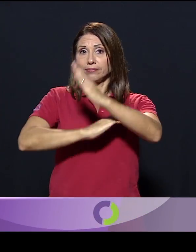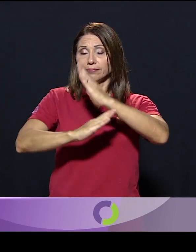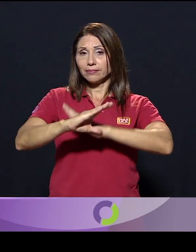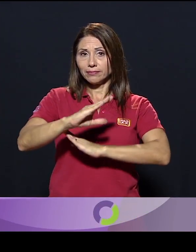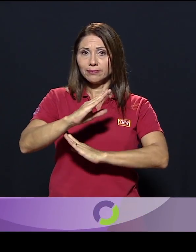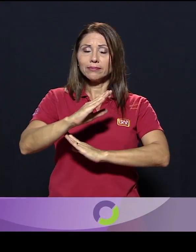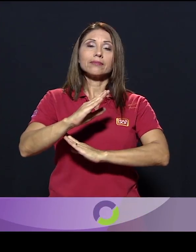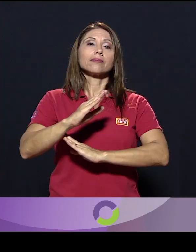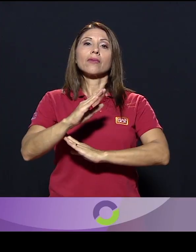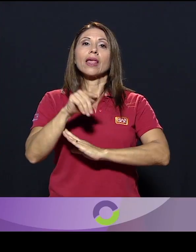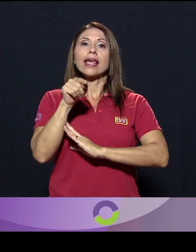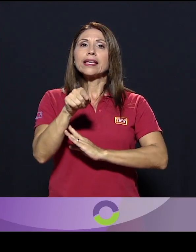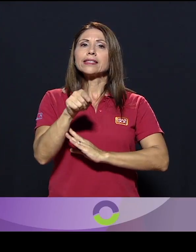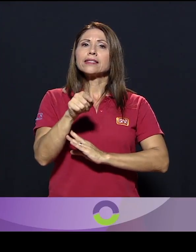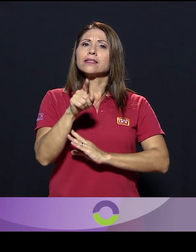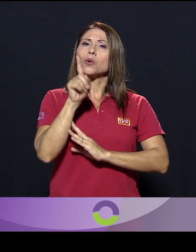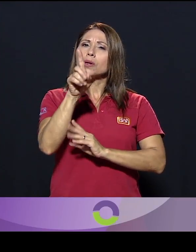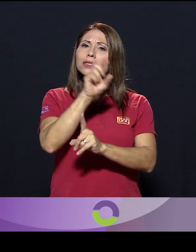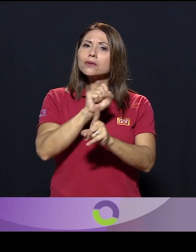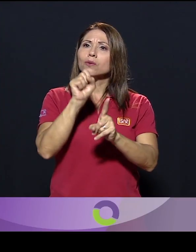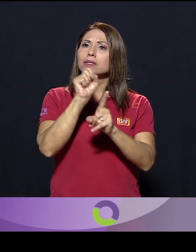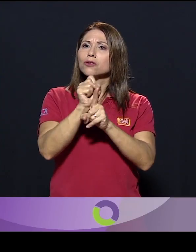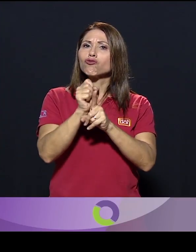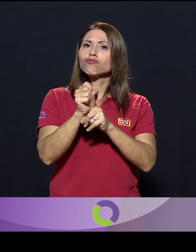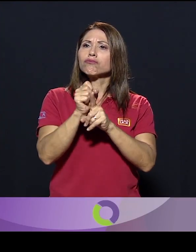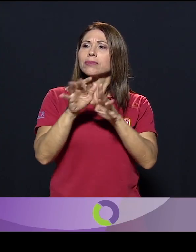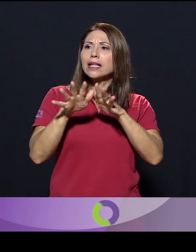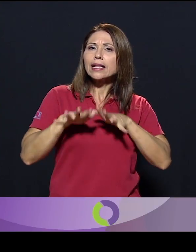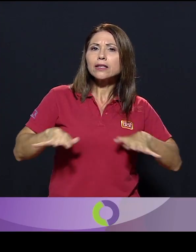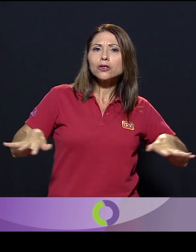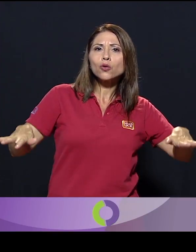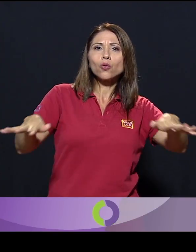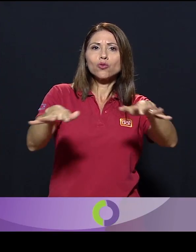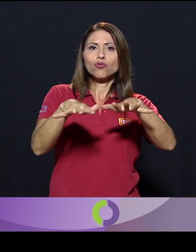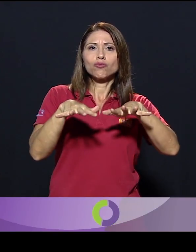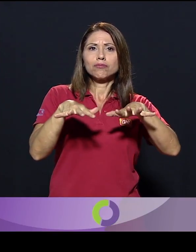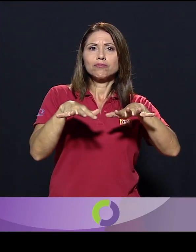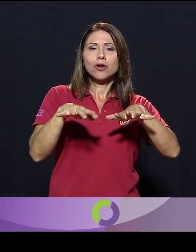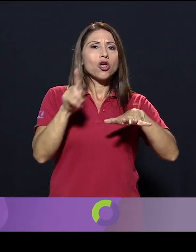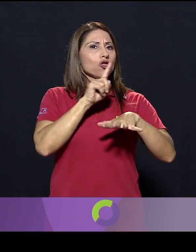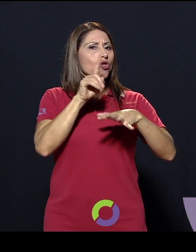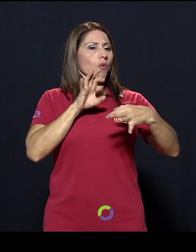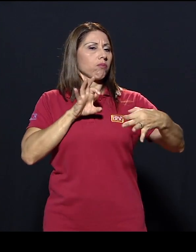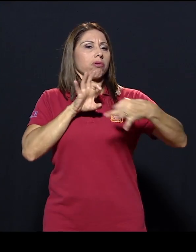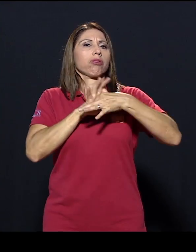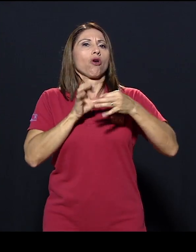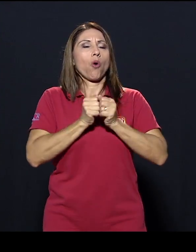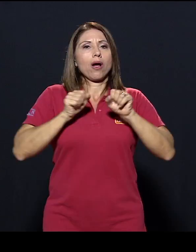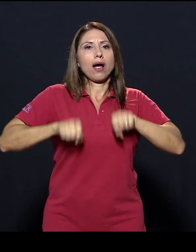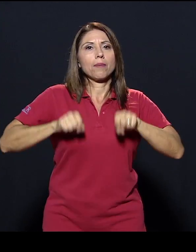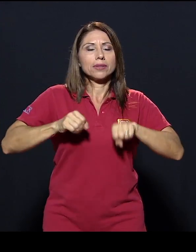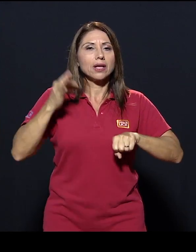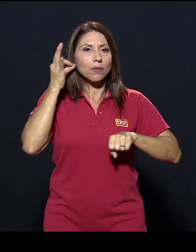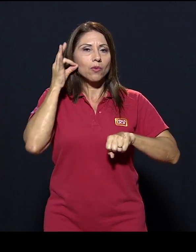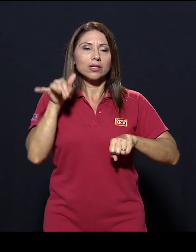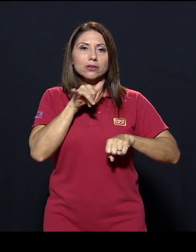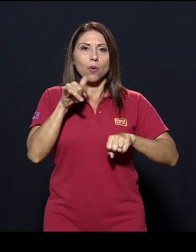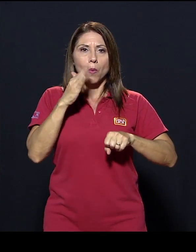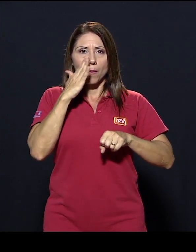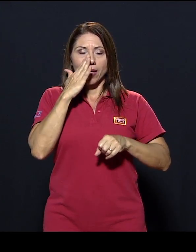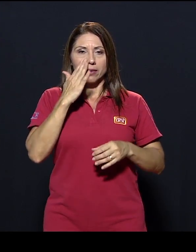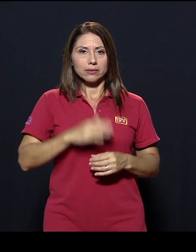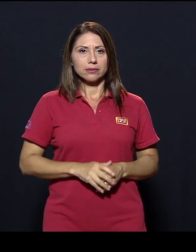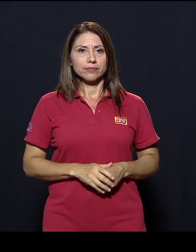que la discapacidad es más una cuestión de entorno que en realidad de las capacidades que podamos tener las mujeres